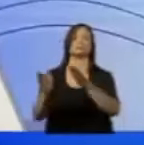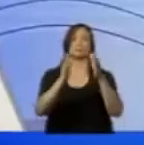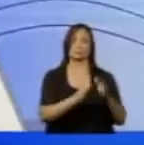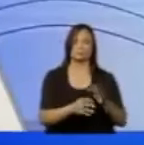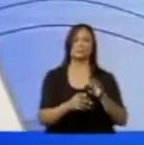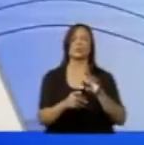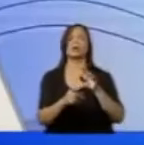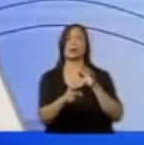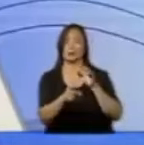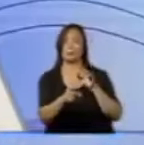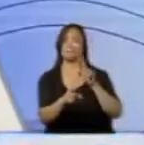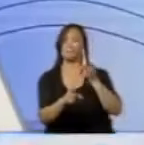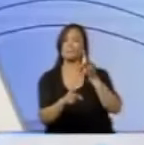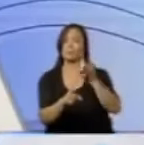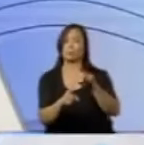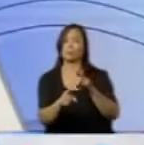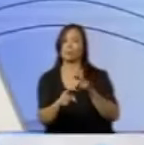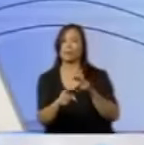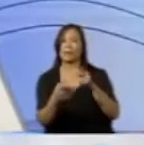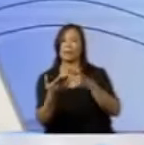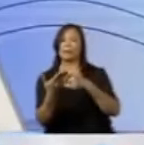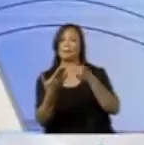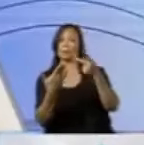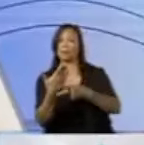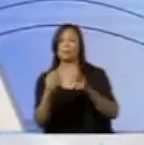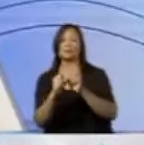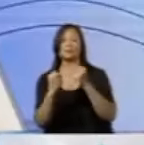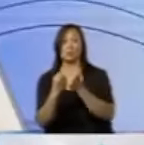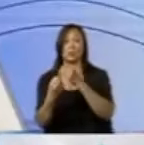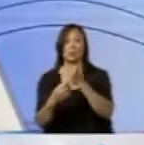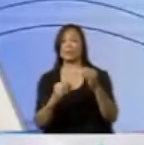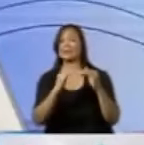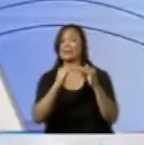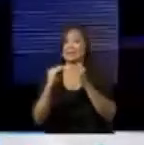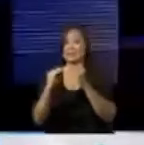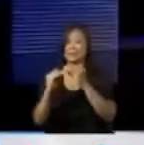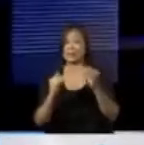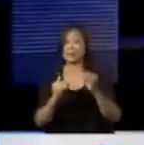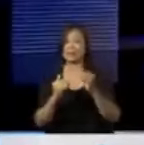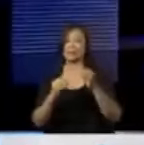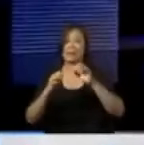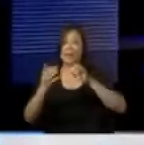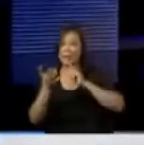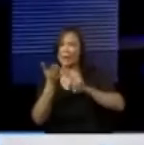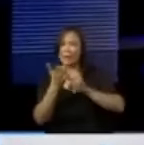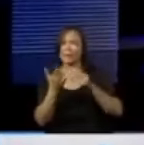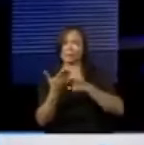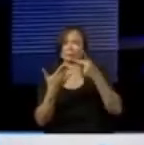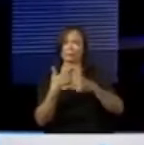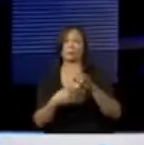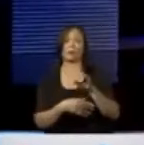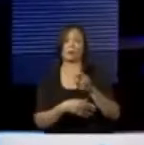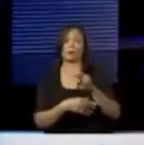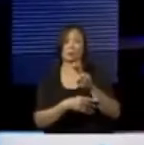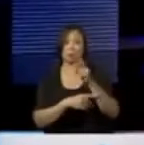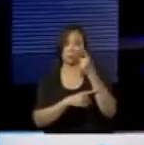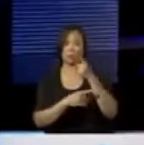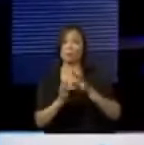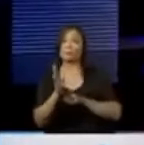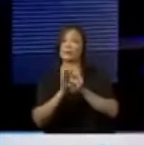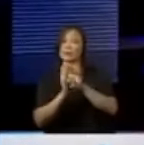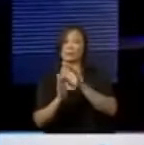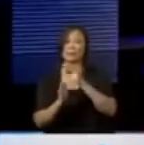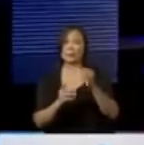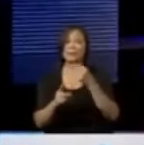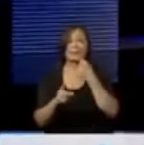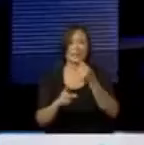la siguiente pregunta. Vamos a hablar ahora de política social y de equidad. Estudios del Programa de las Naciones Unidas para el